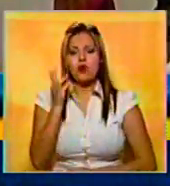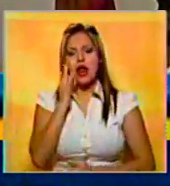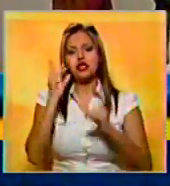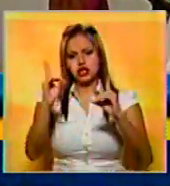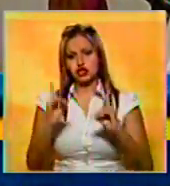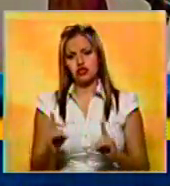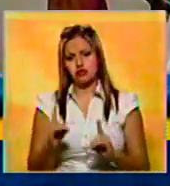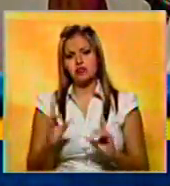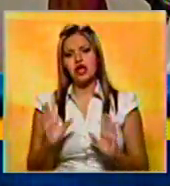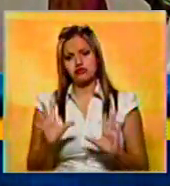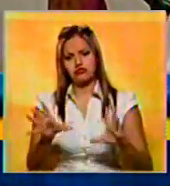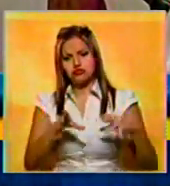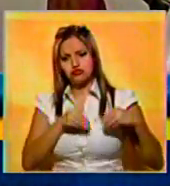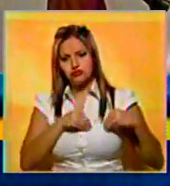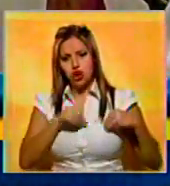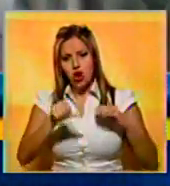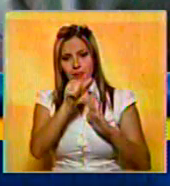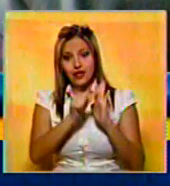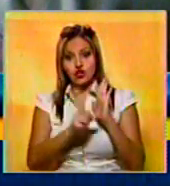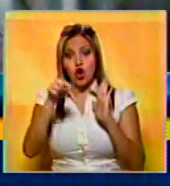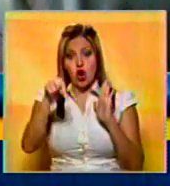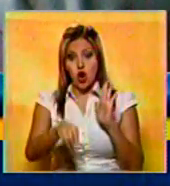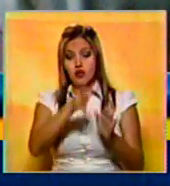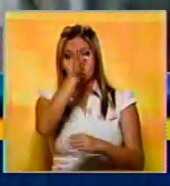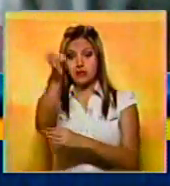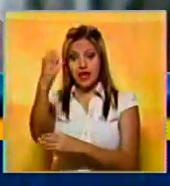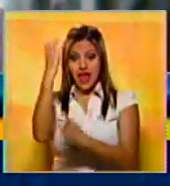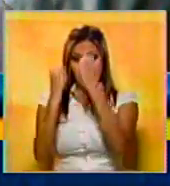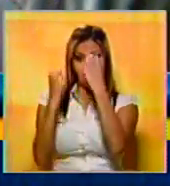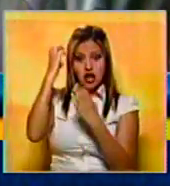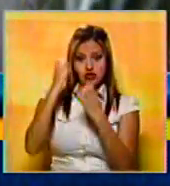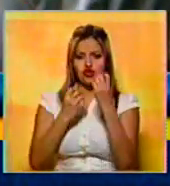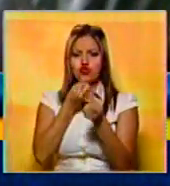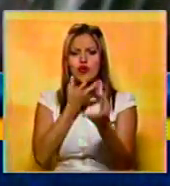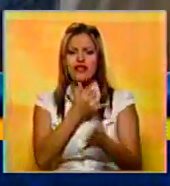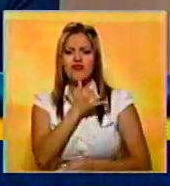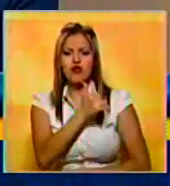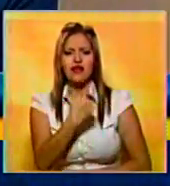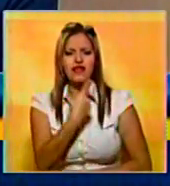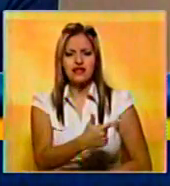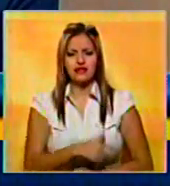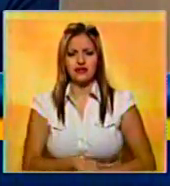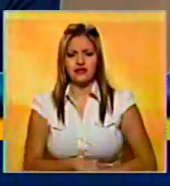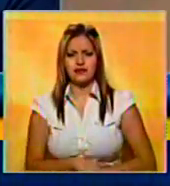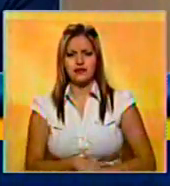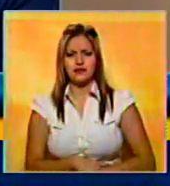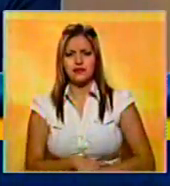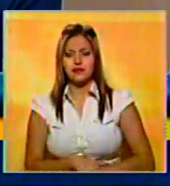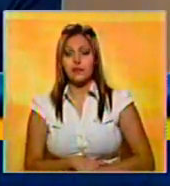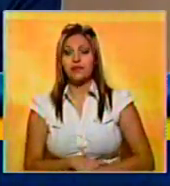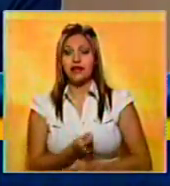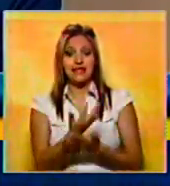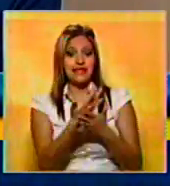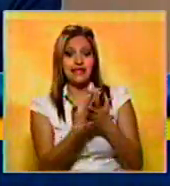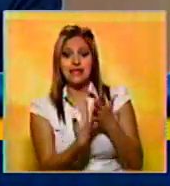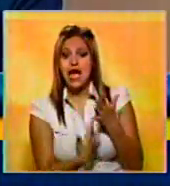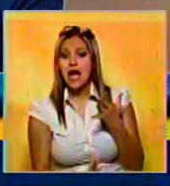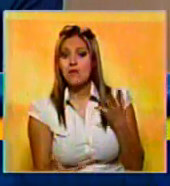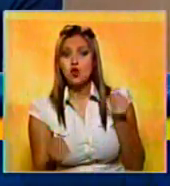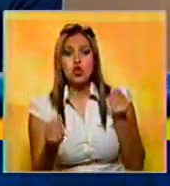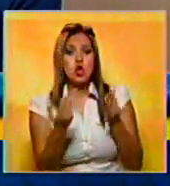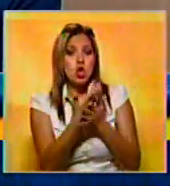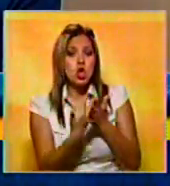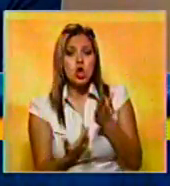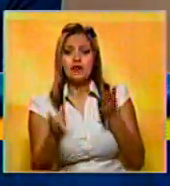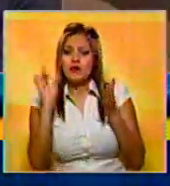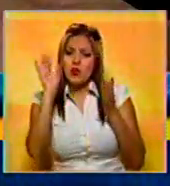la histerectomía. Hoy viene a su consulta de chequeo y nos cuenta. Sí, sangraba demasiado, tenía